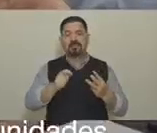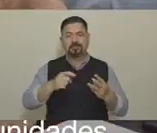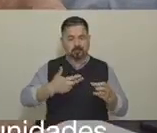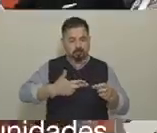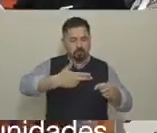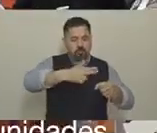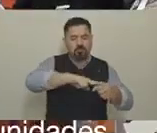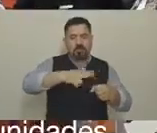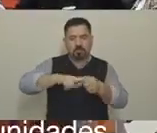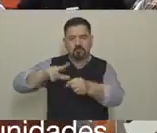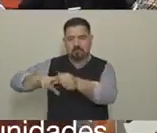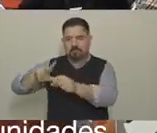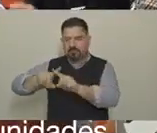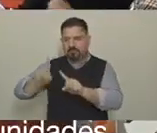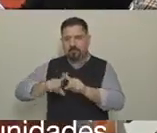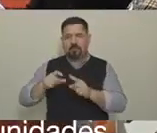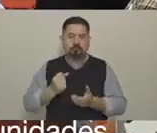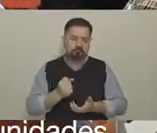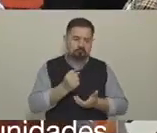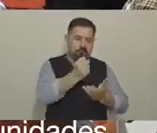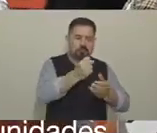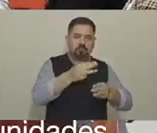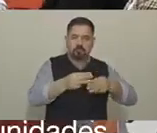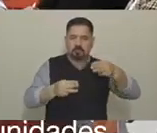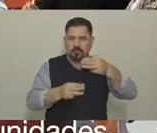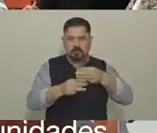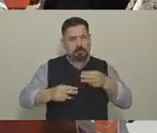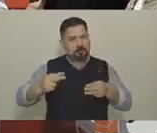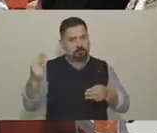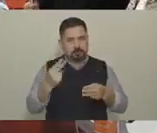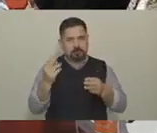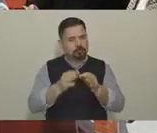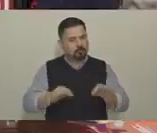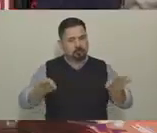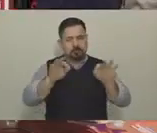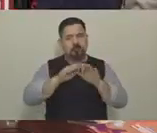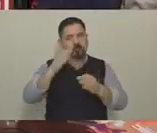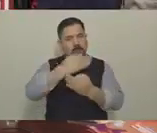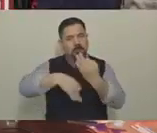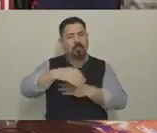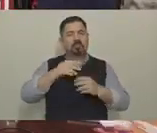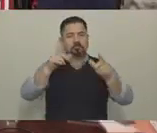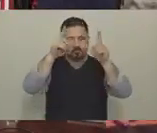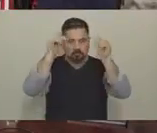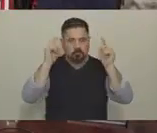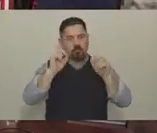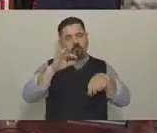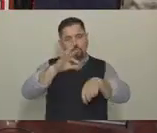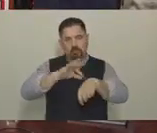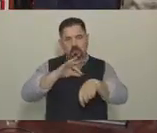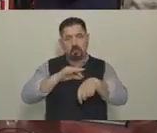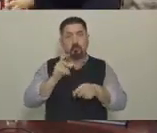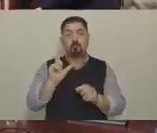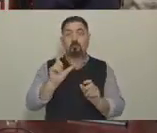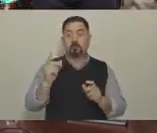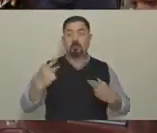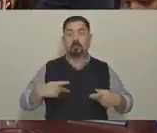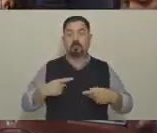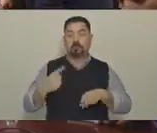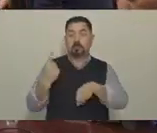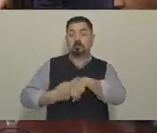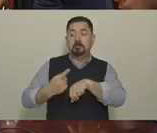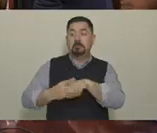unidades hospitalarias con los materiales y suministros necesarios para todo el personal de salud y para la atención de